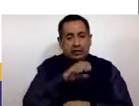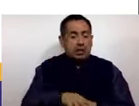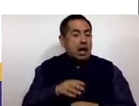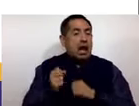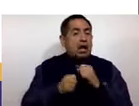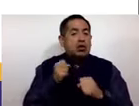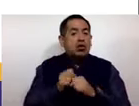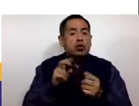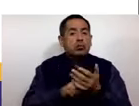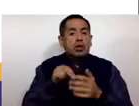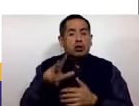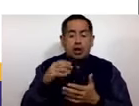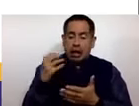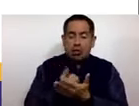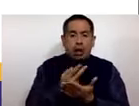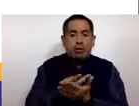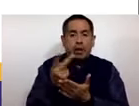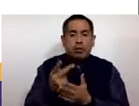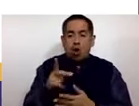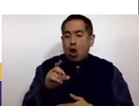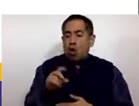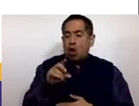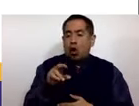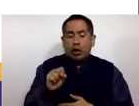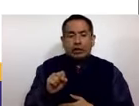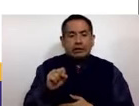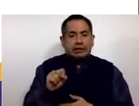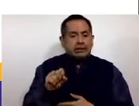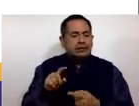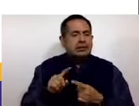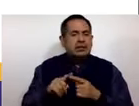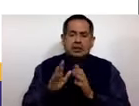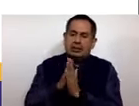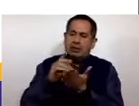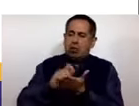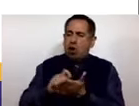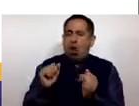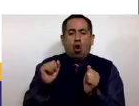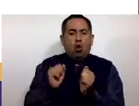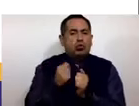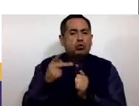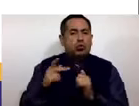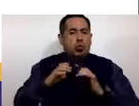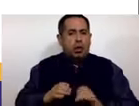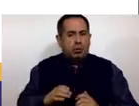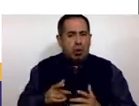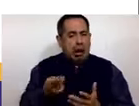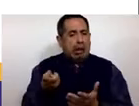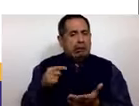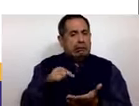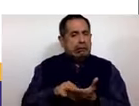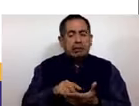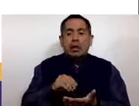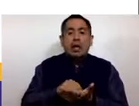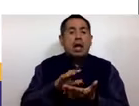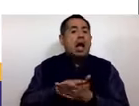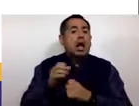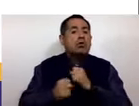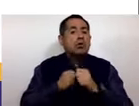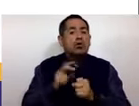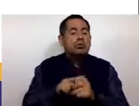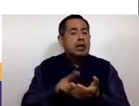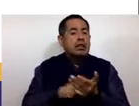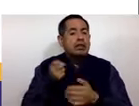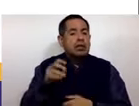Dolores Castro de Ensayo, con Su cuerpo de Harán, precisamente obra de la que hoy hablaremos, publicado en 2019 por el Periódico de